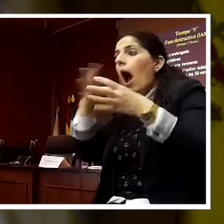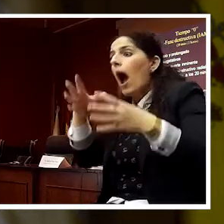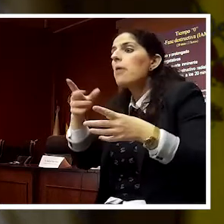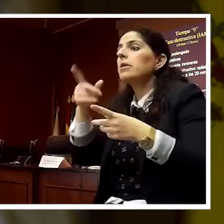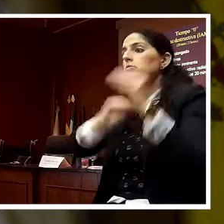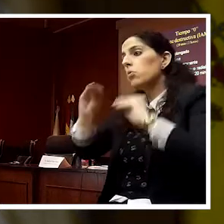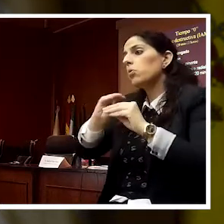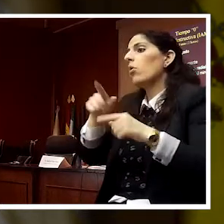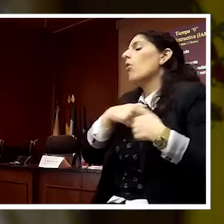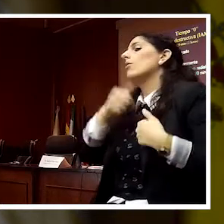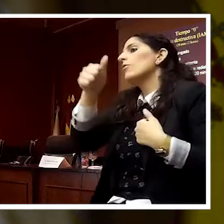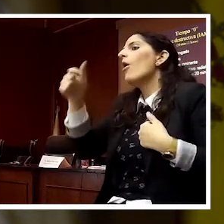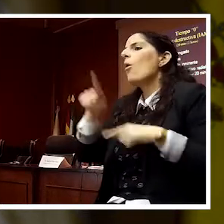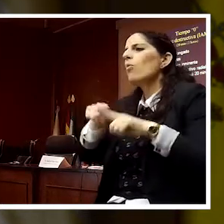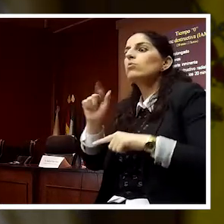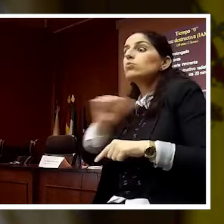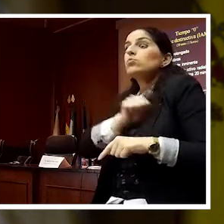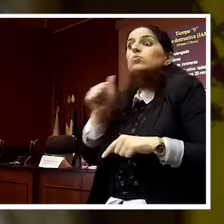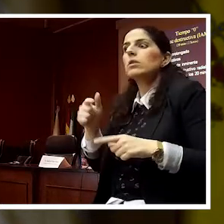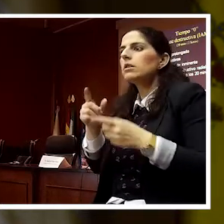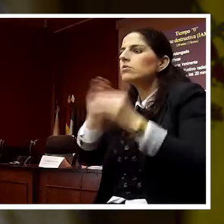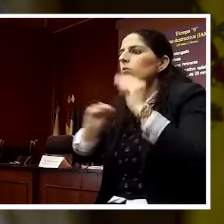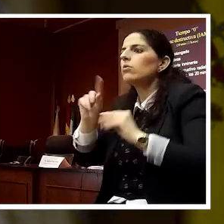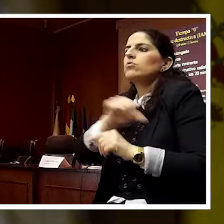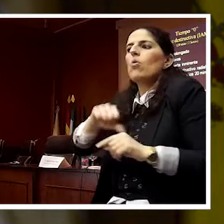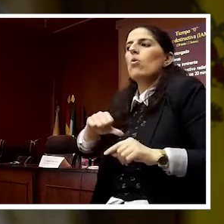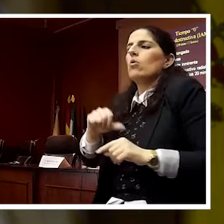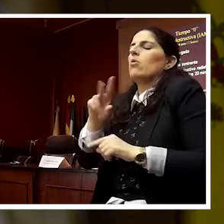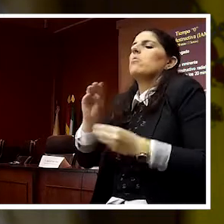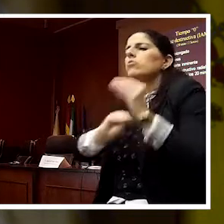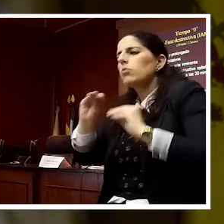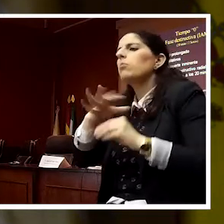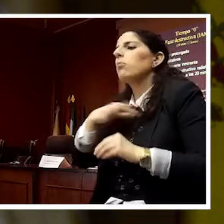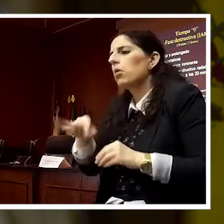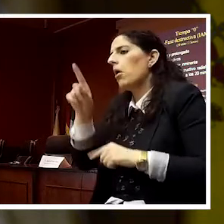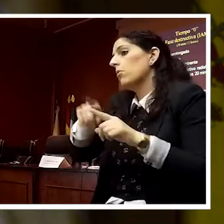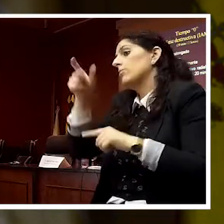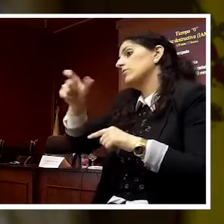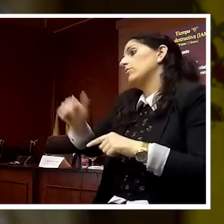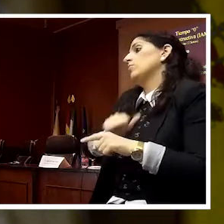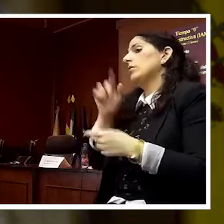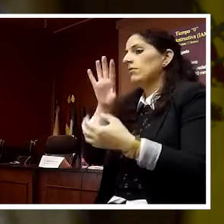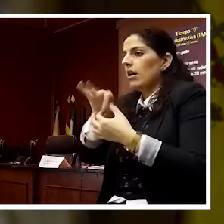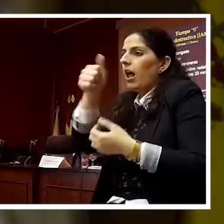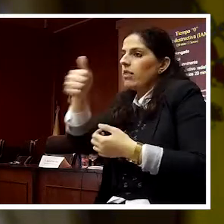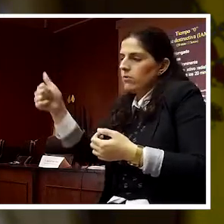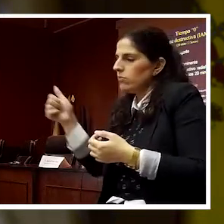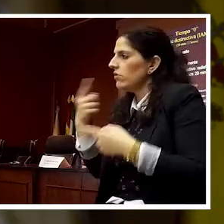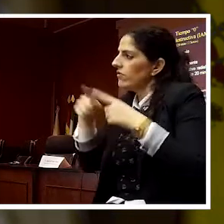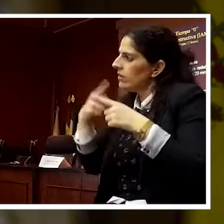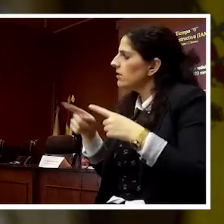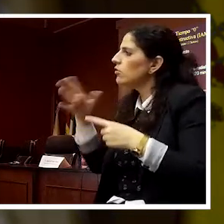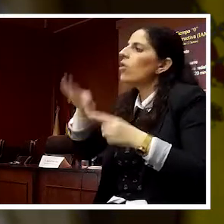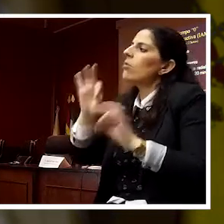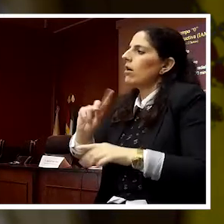trombótica pueda disolverse por los propios mecanismos de la fisiología humana y o bien